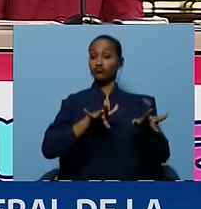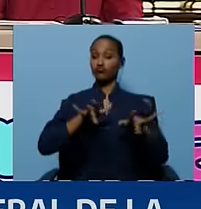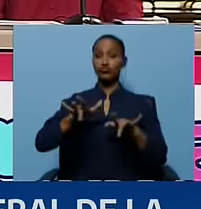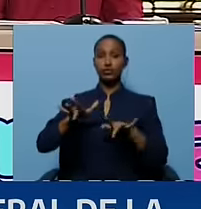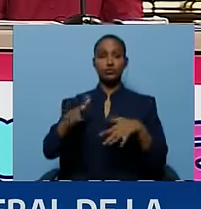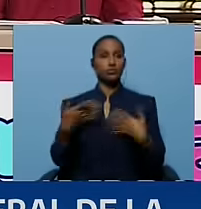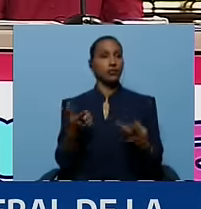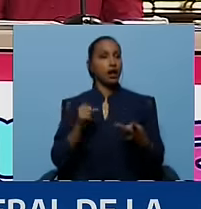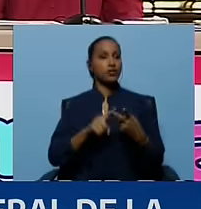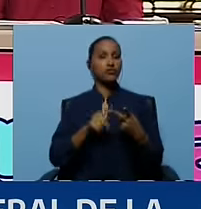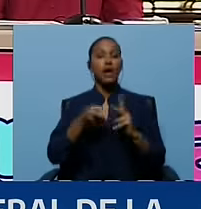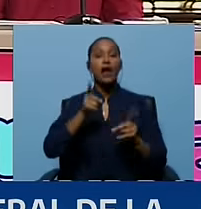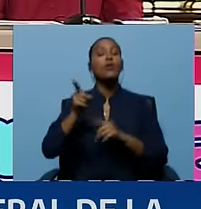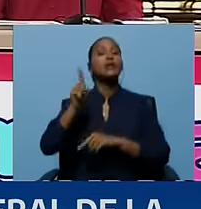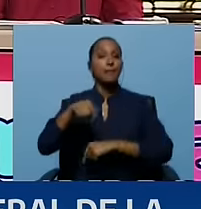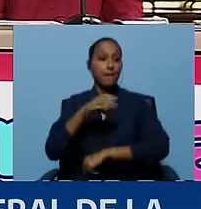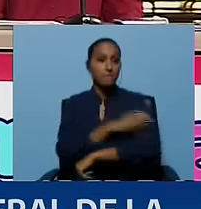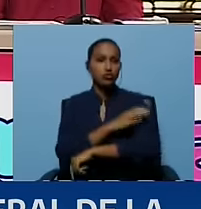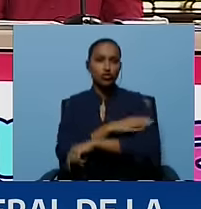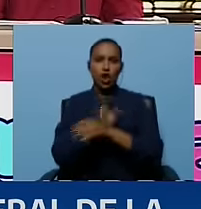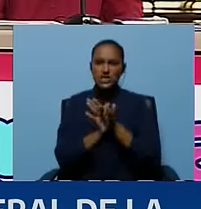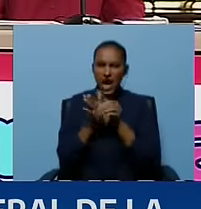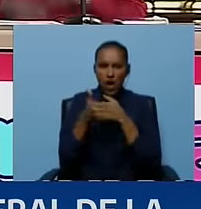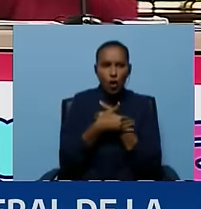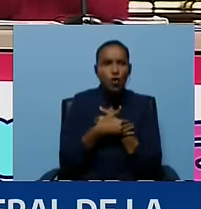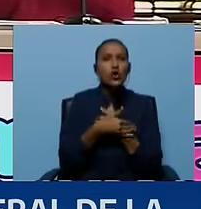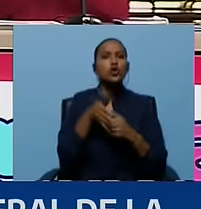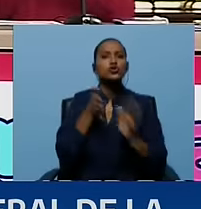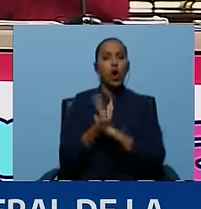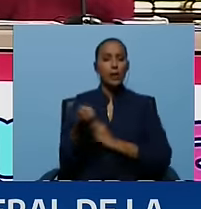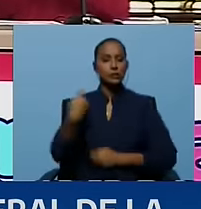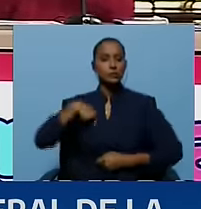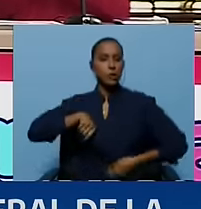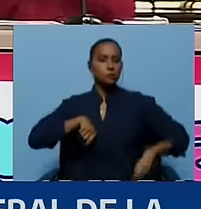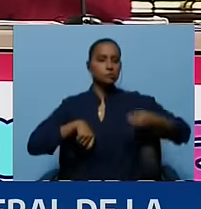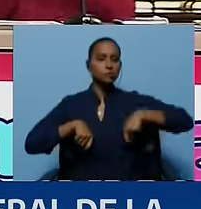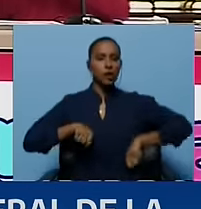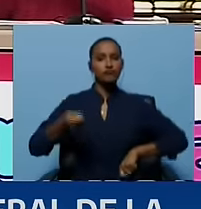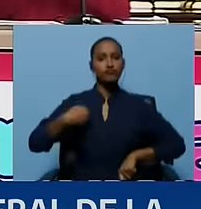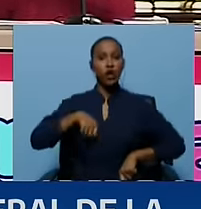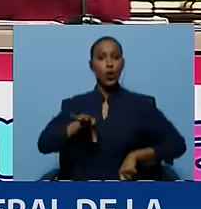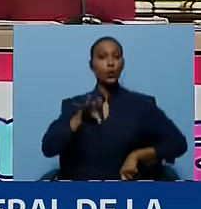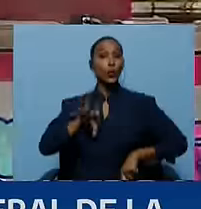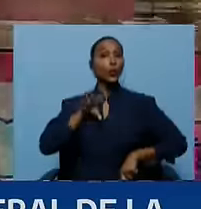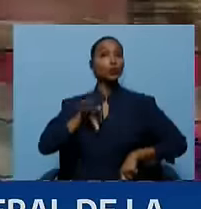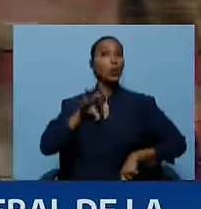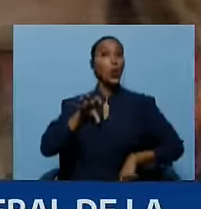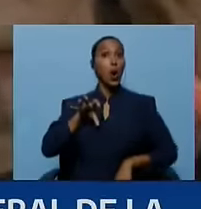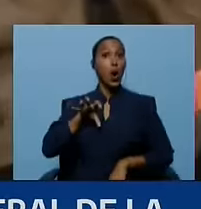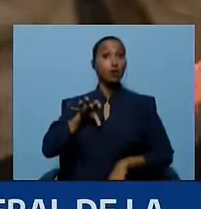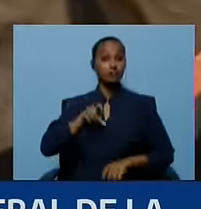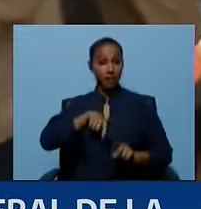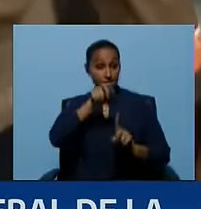se infiltran y lo que están buscando es contrato y beneficio. El enchufado de la derecha.